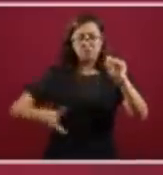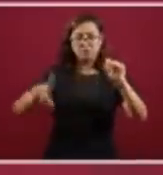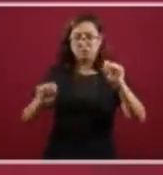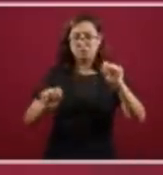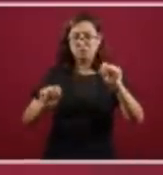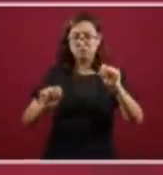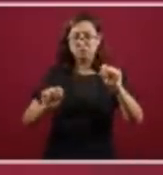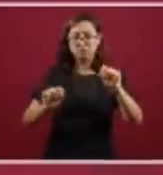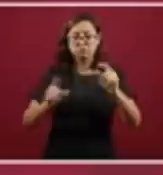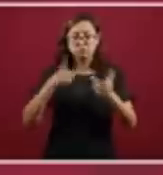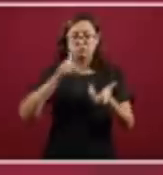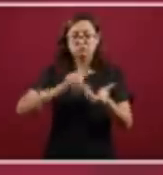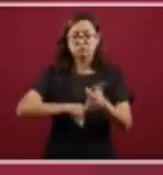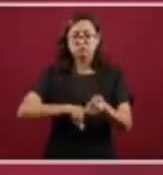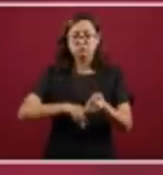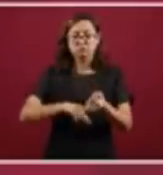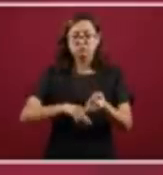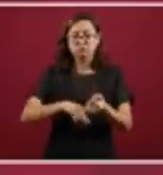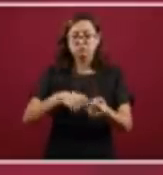tiene